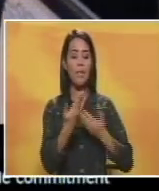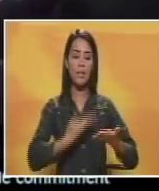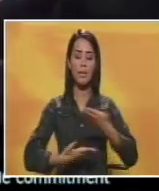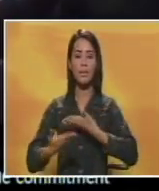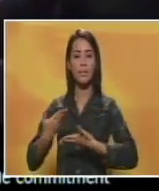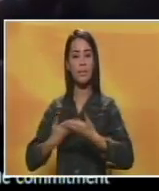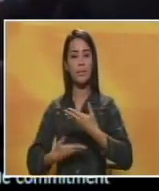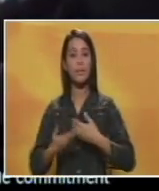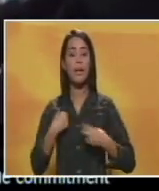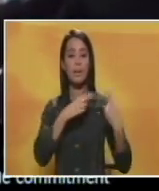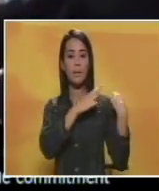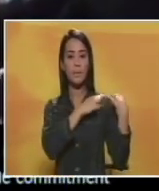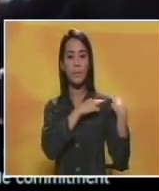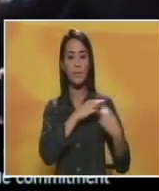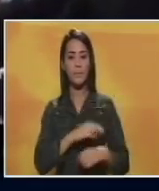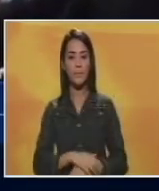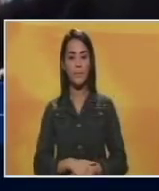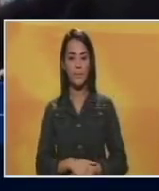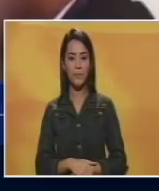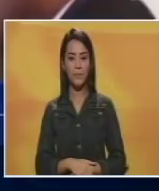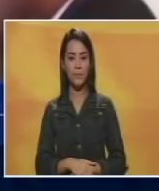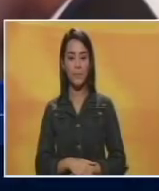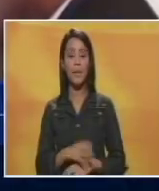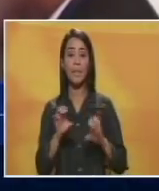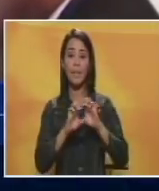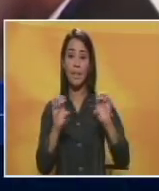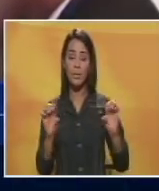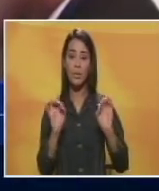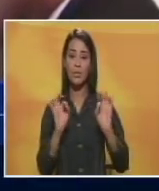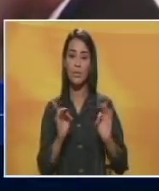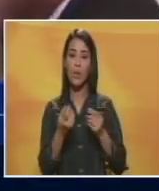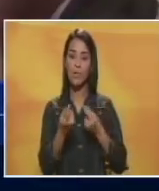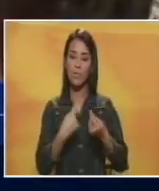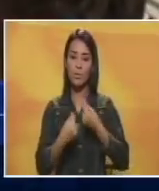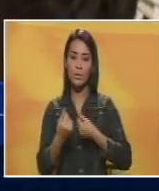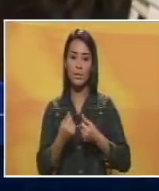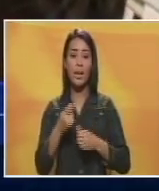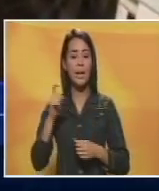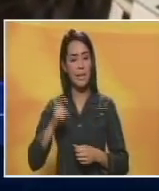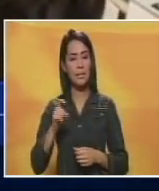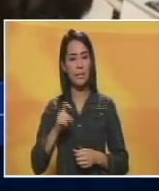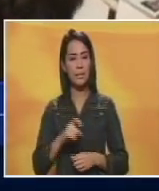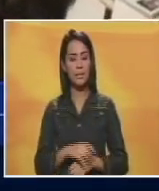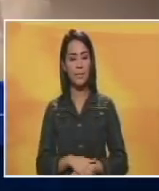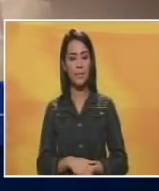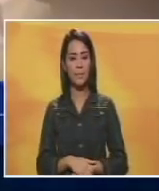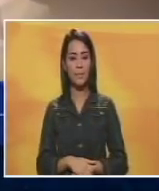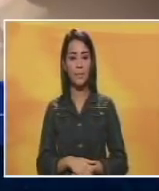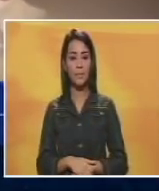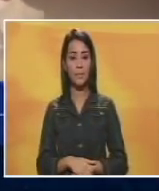negocio responsable, entender que la educación financiera es necesaria y por